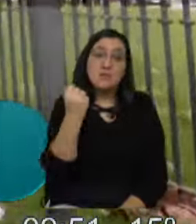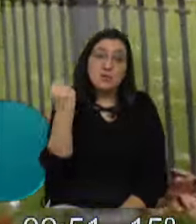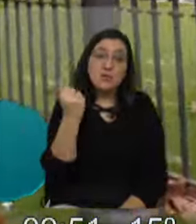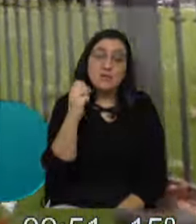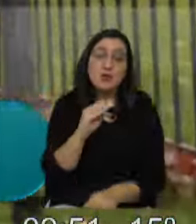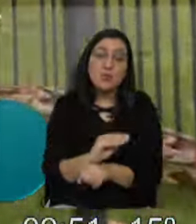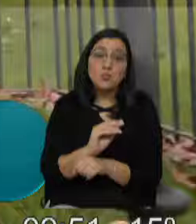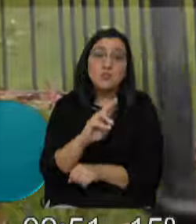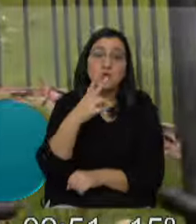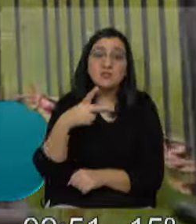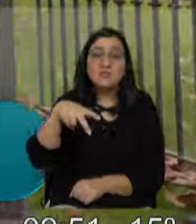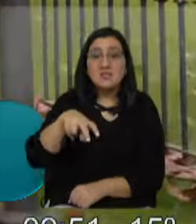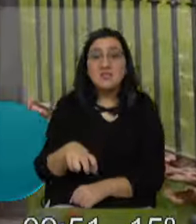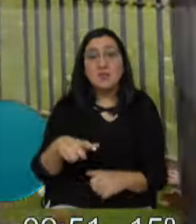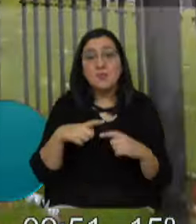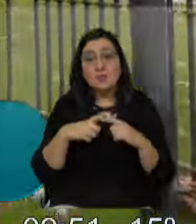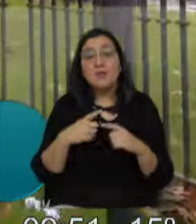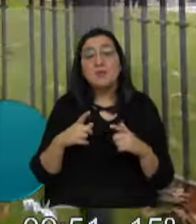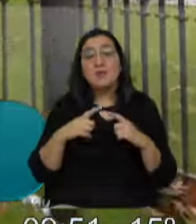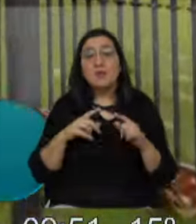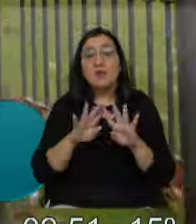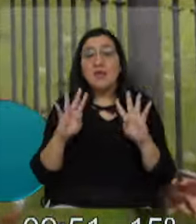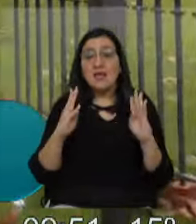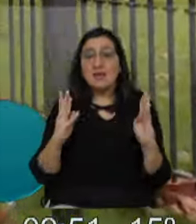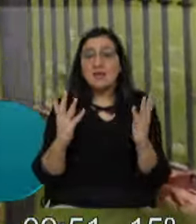acá y sentado. Esperemos que esta reja en algún momento